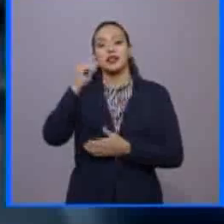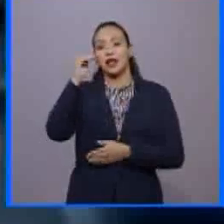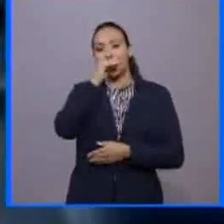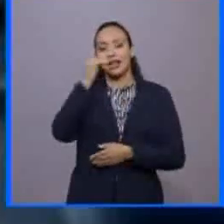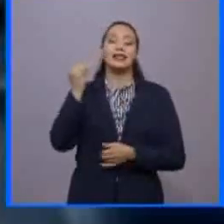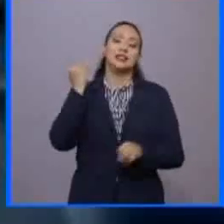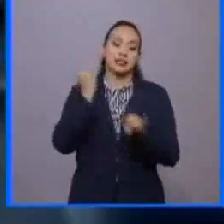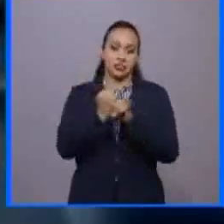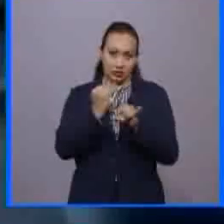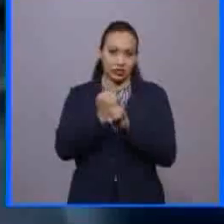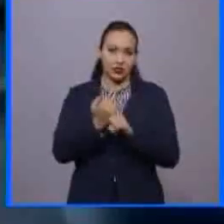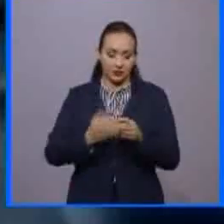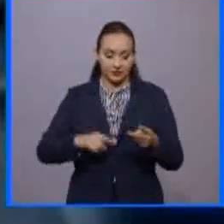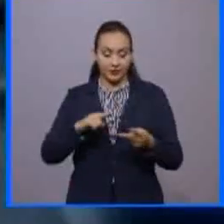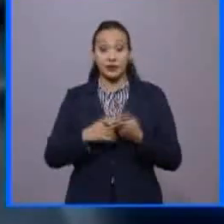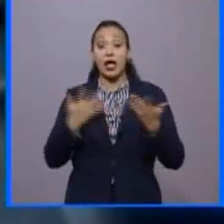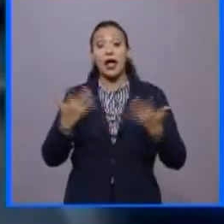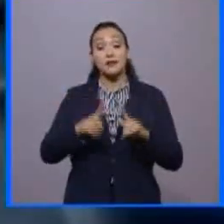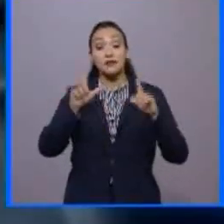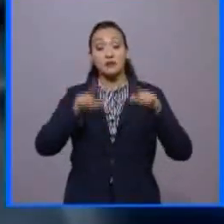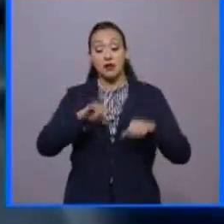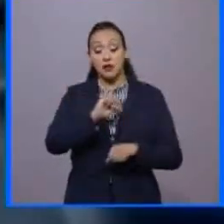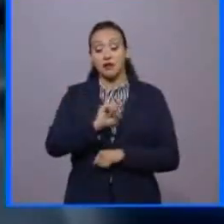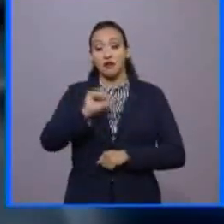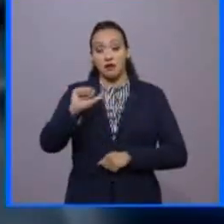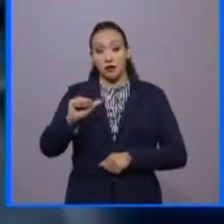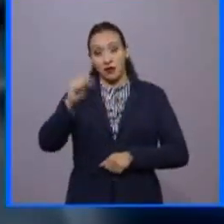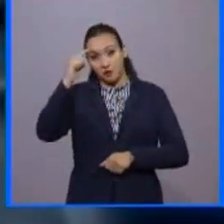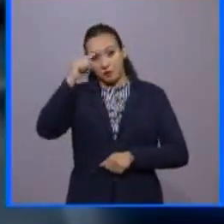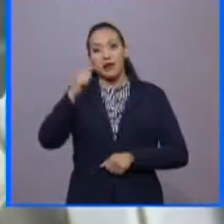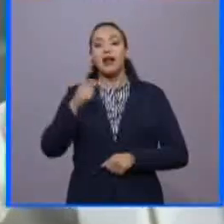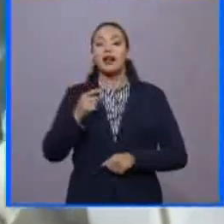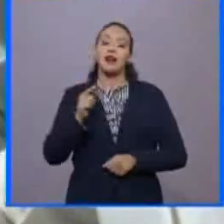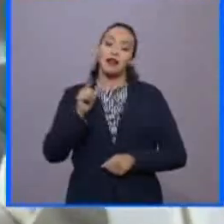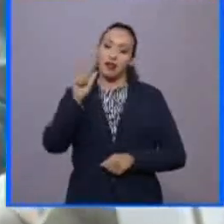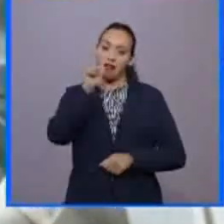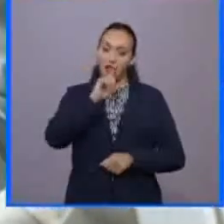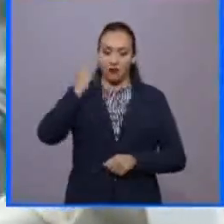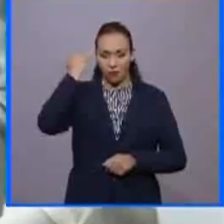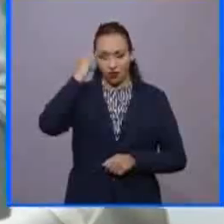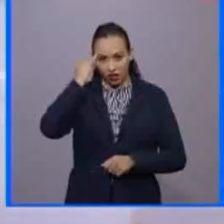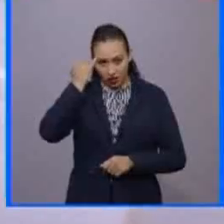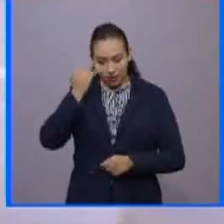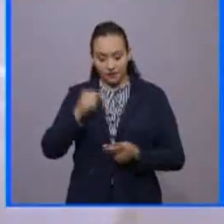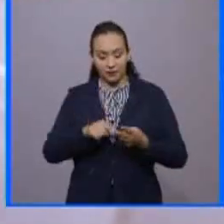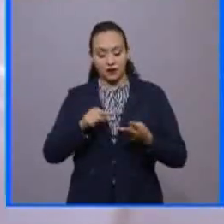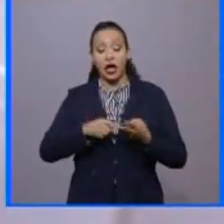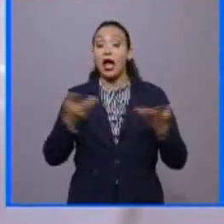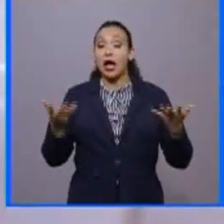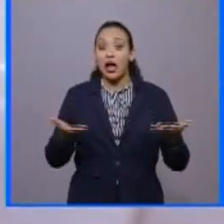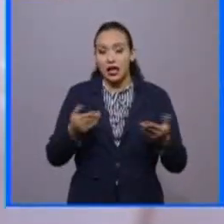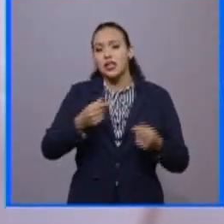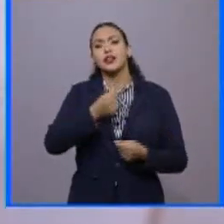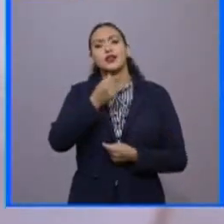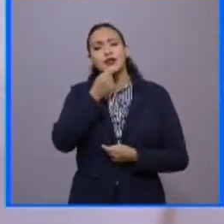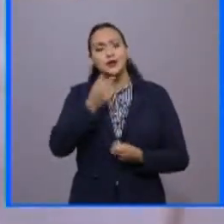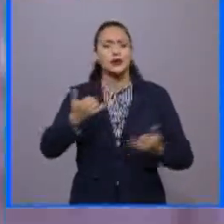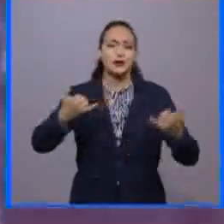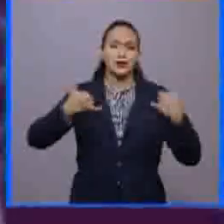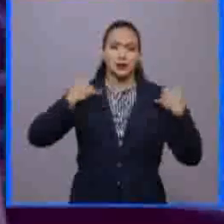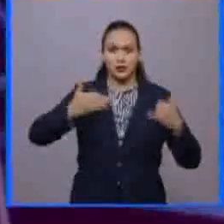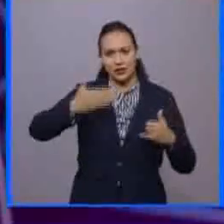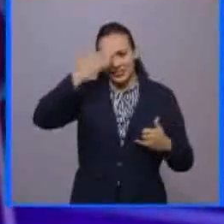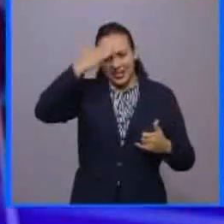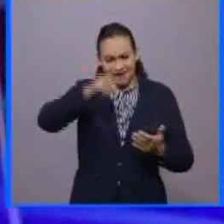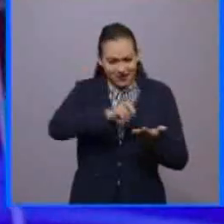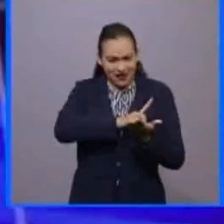Internet, crear plataformas de inteligencia artificial en lenguas indígenas, fomentar que niñas, niños y adolescentes conozcan